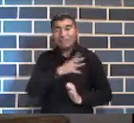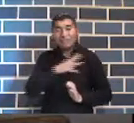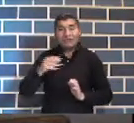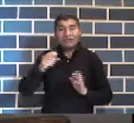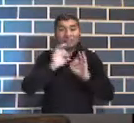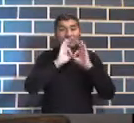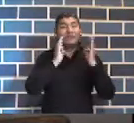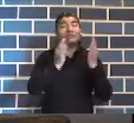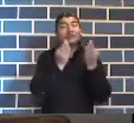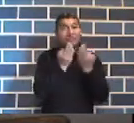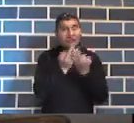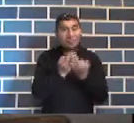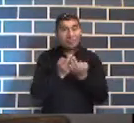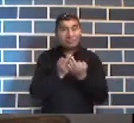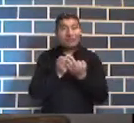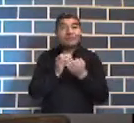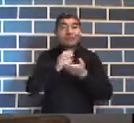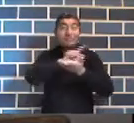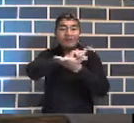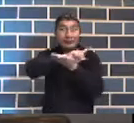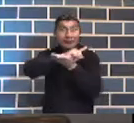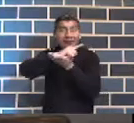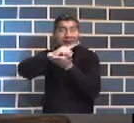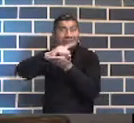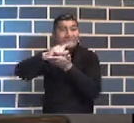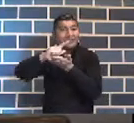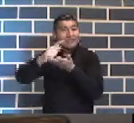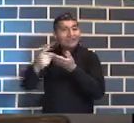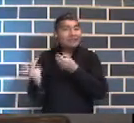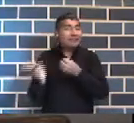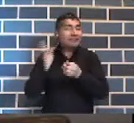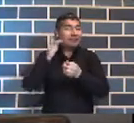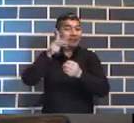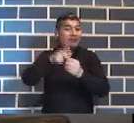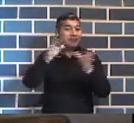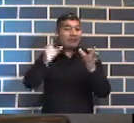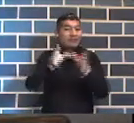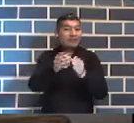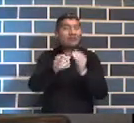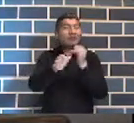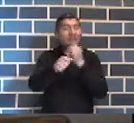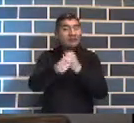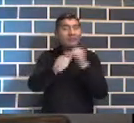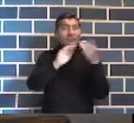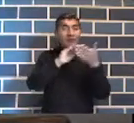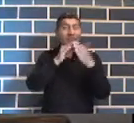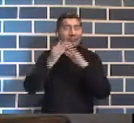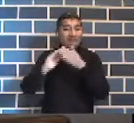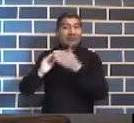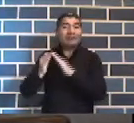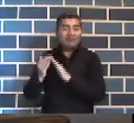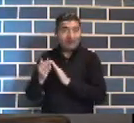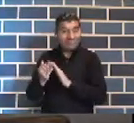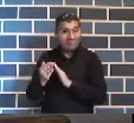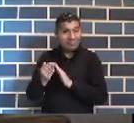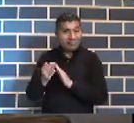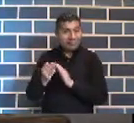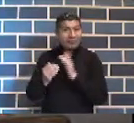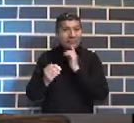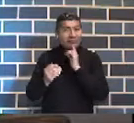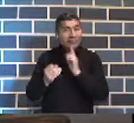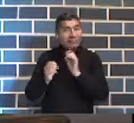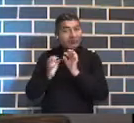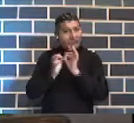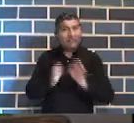familia cada semana en la participación en la eucaristía de la comunidad es